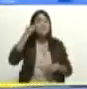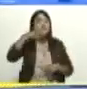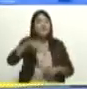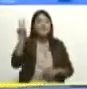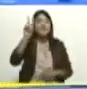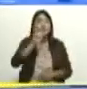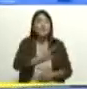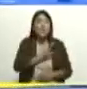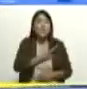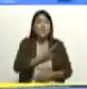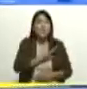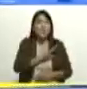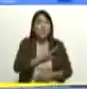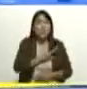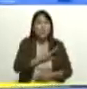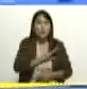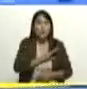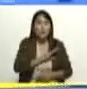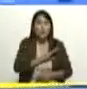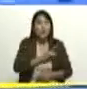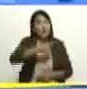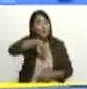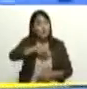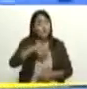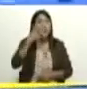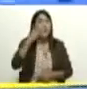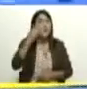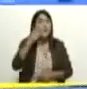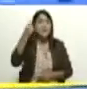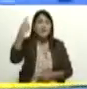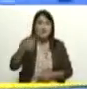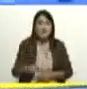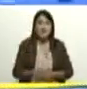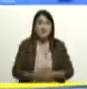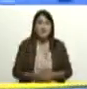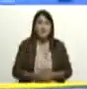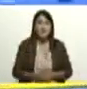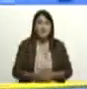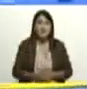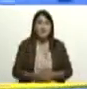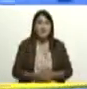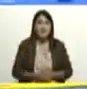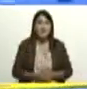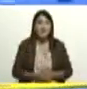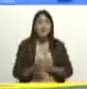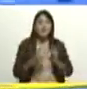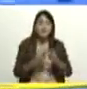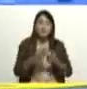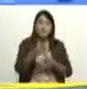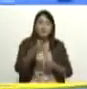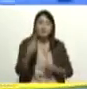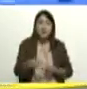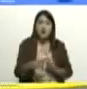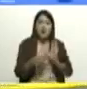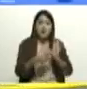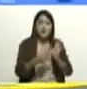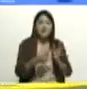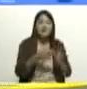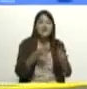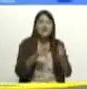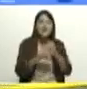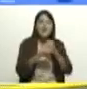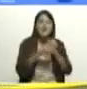económico, producto de nuestra experiencia. Y vaya que nos ha servido tener esta guía de